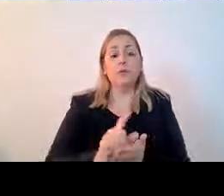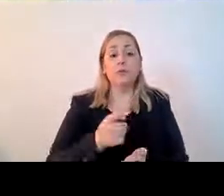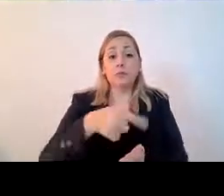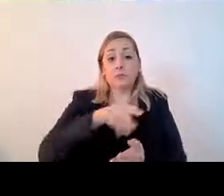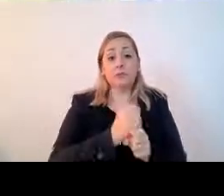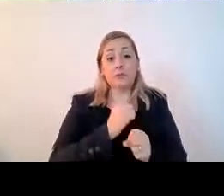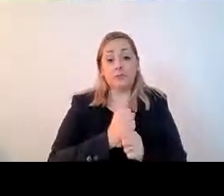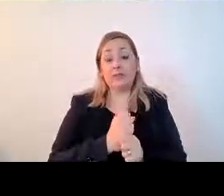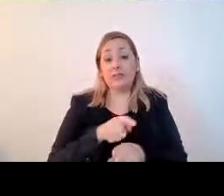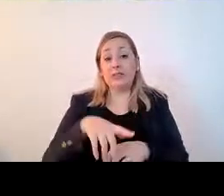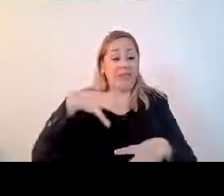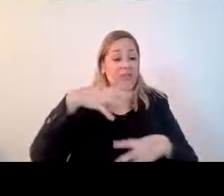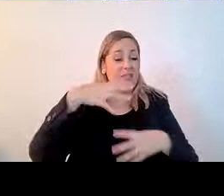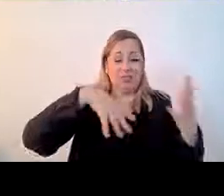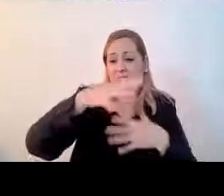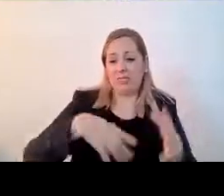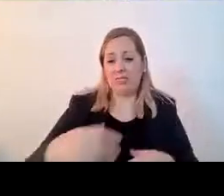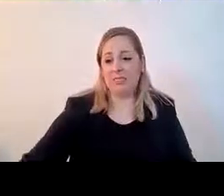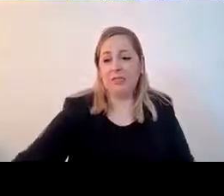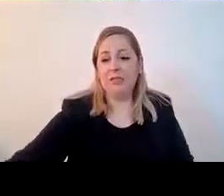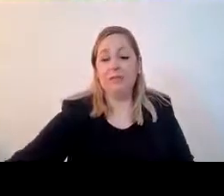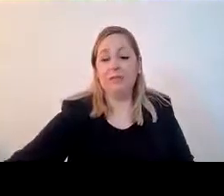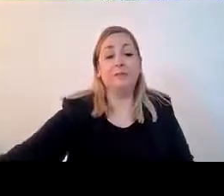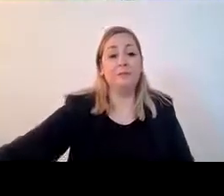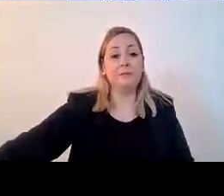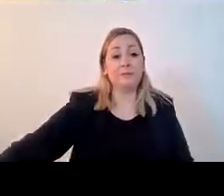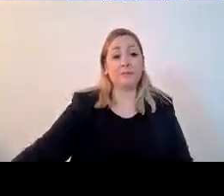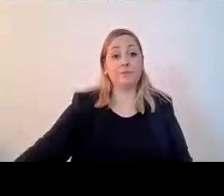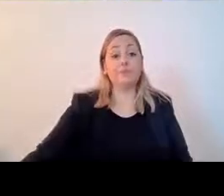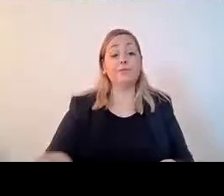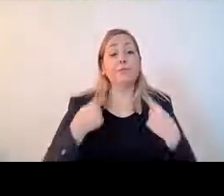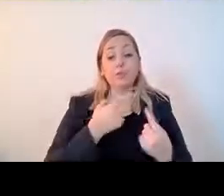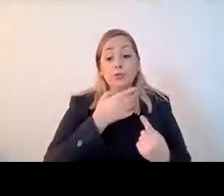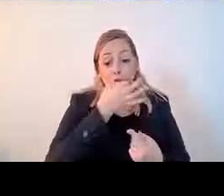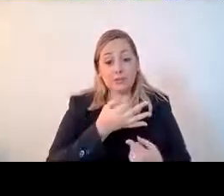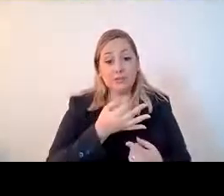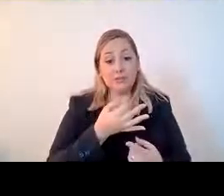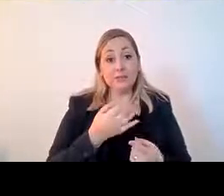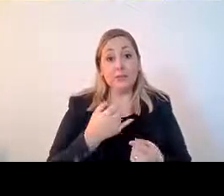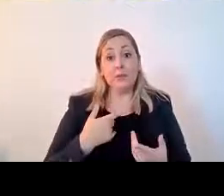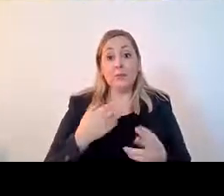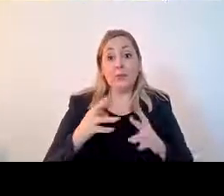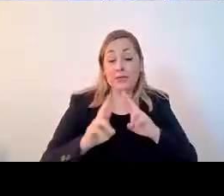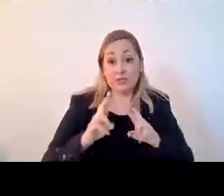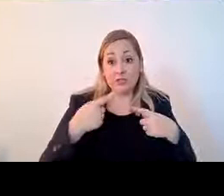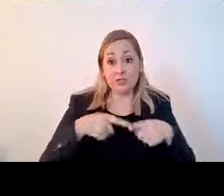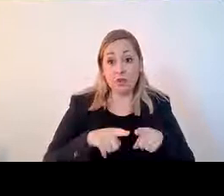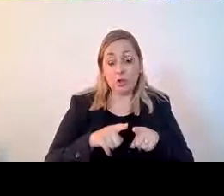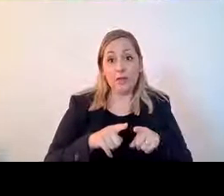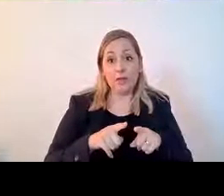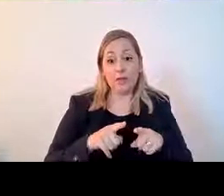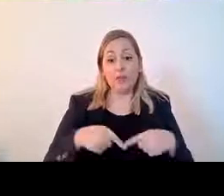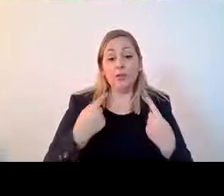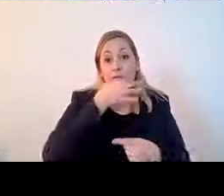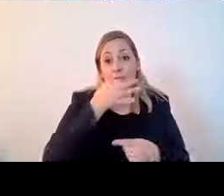es altamente desorganizado. Si estamos hablando de que estamos en una relación de pareja o estamos hablando en